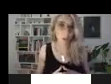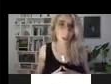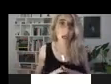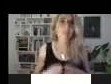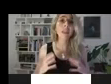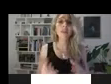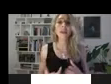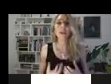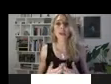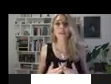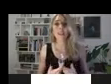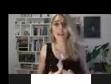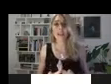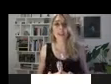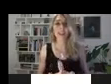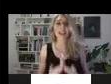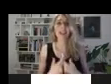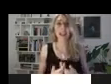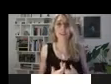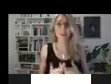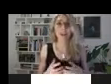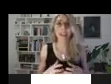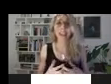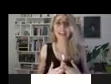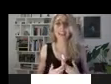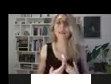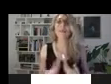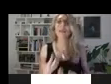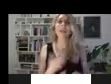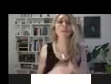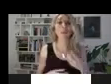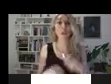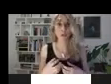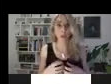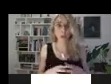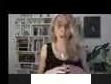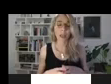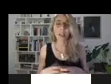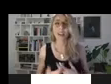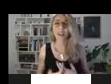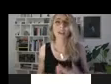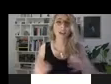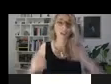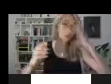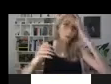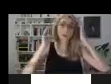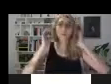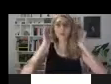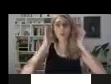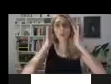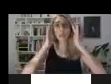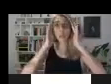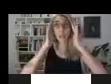internacionalización. Primero es pensar de que el campo es relativamente autónomo. ¿Qué quiere decir esto?